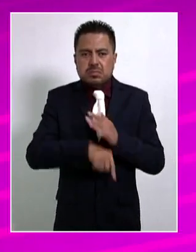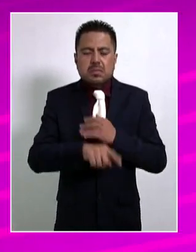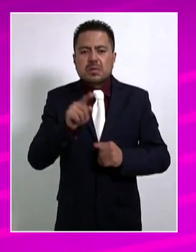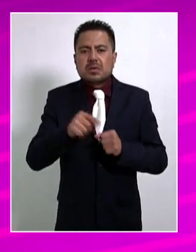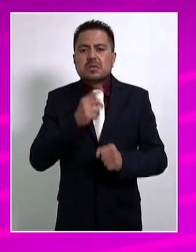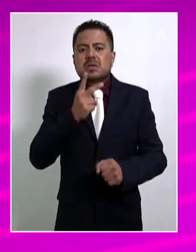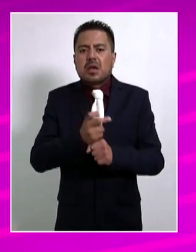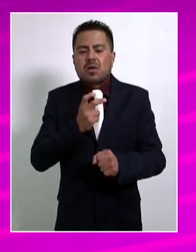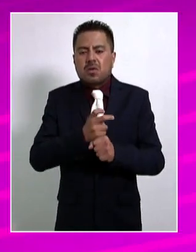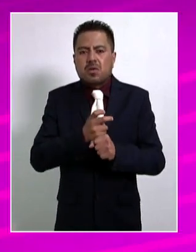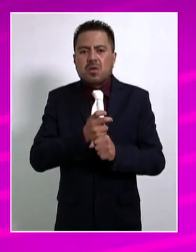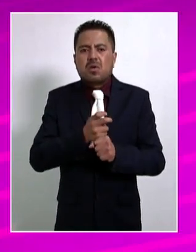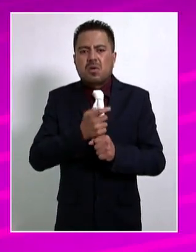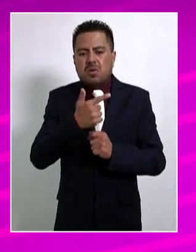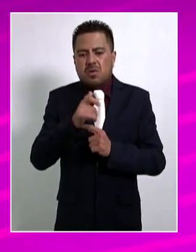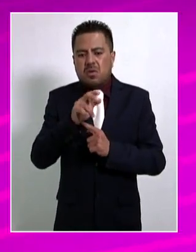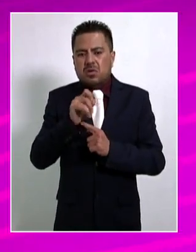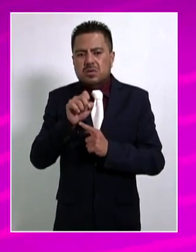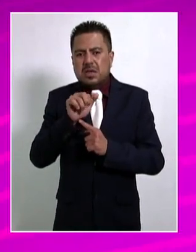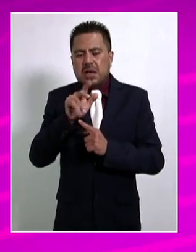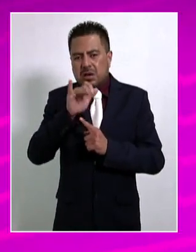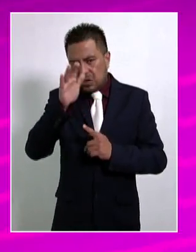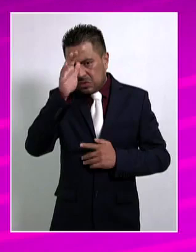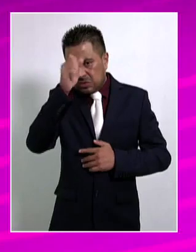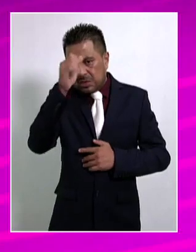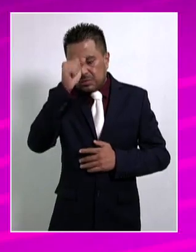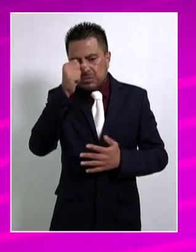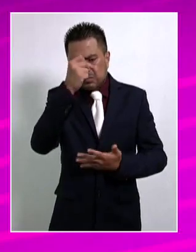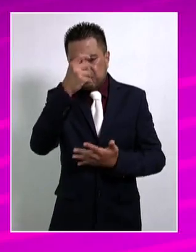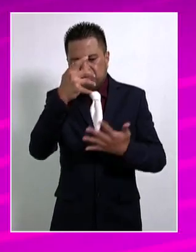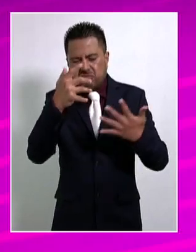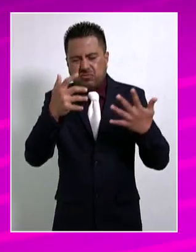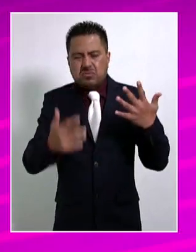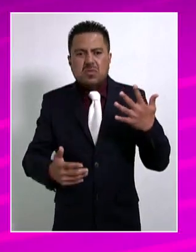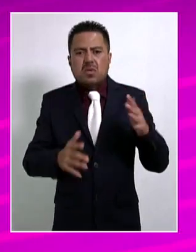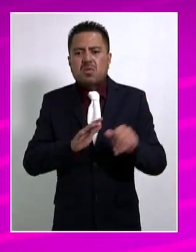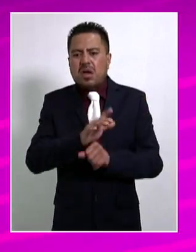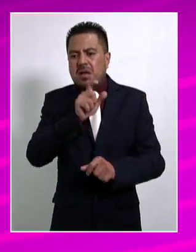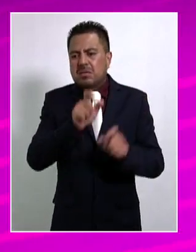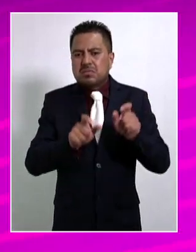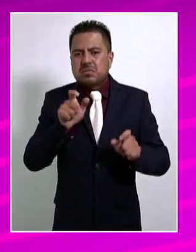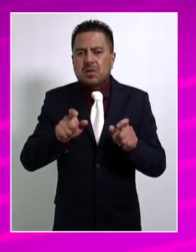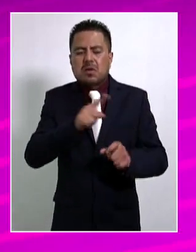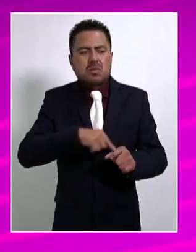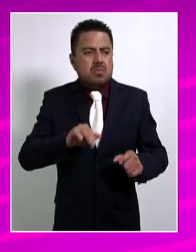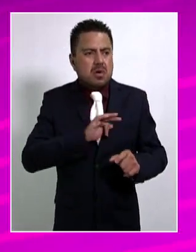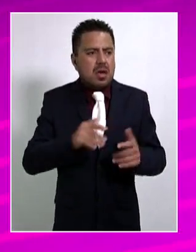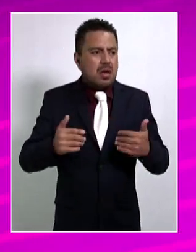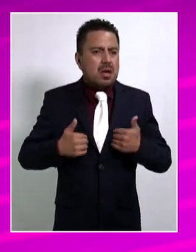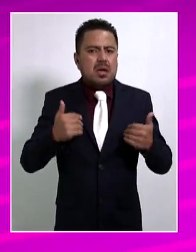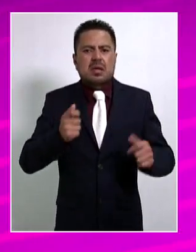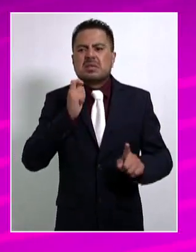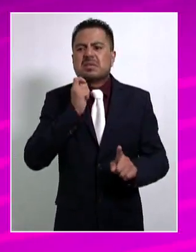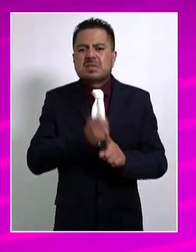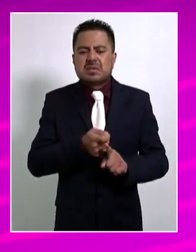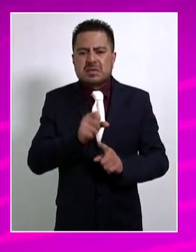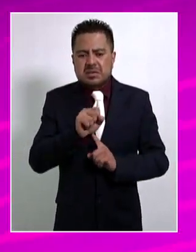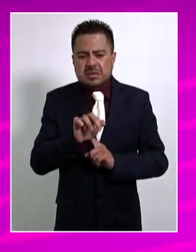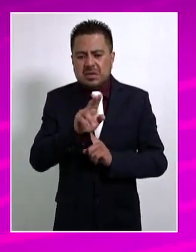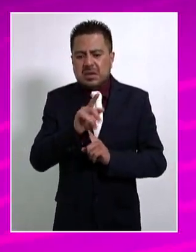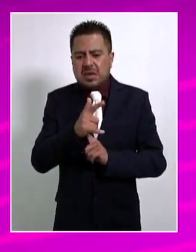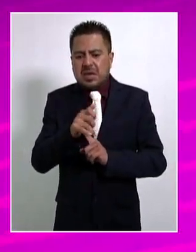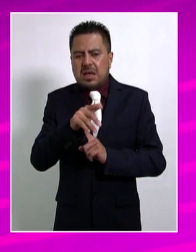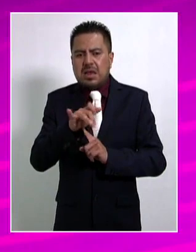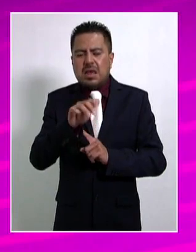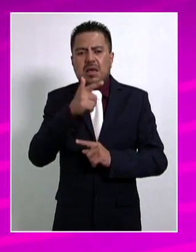El segundo es el glosario de términos sobre orientación sexual e identidad de género. Ahí vamos a poder entender qué es ser cisgénero,